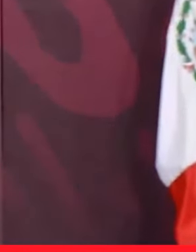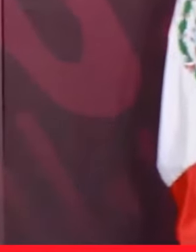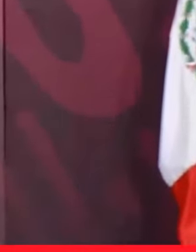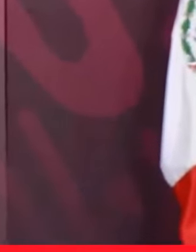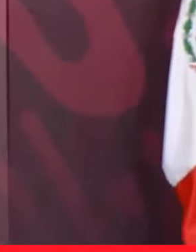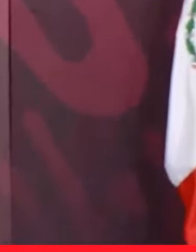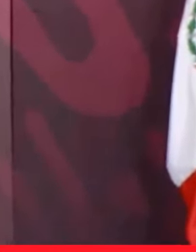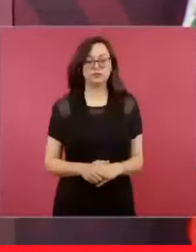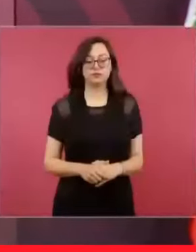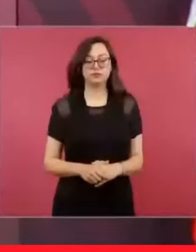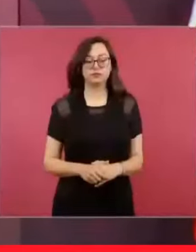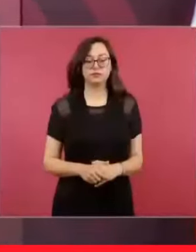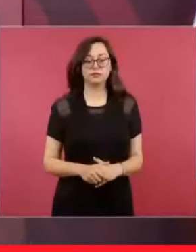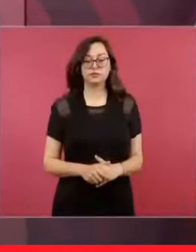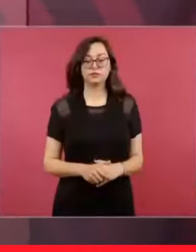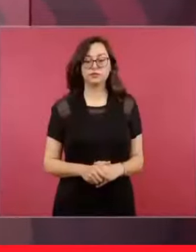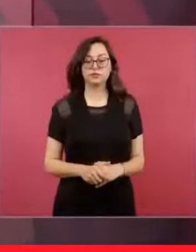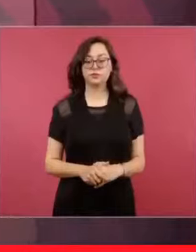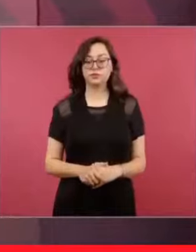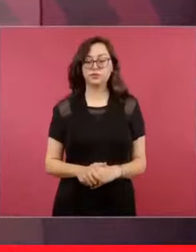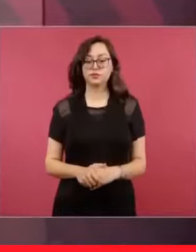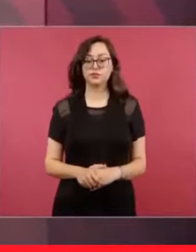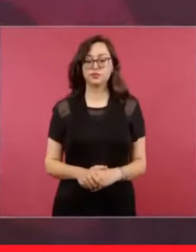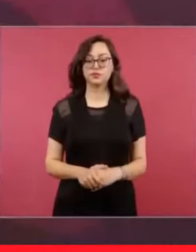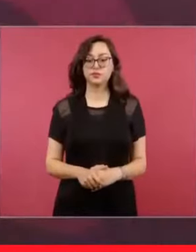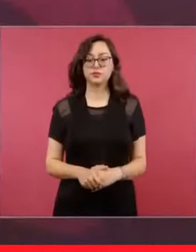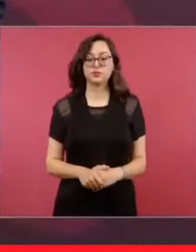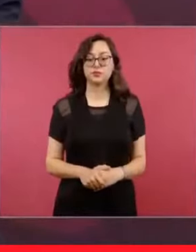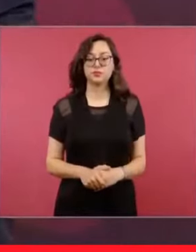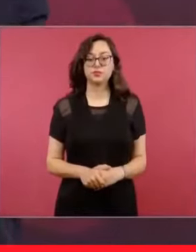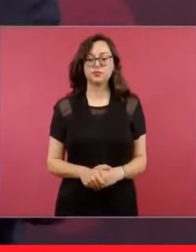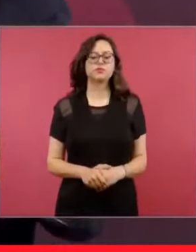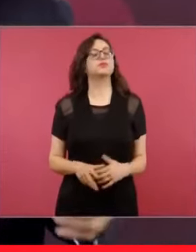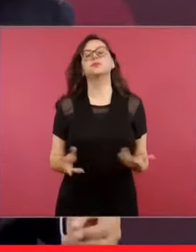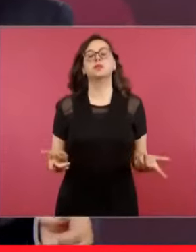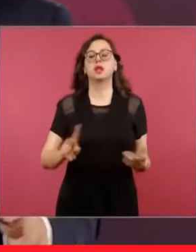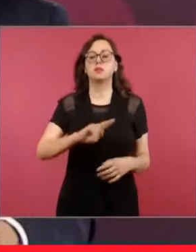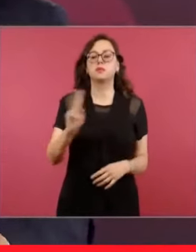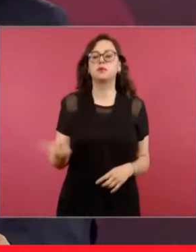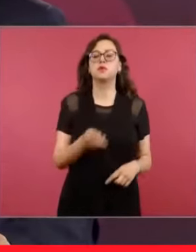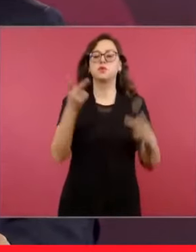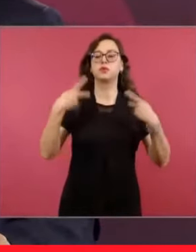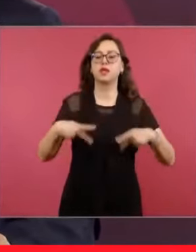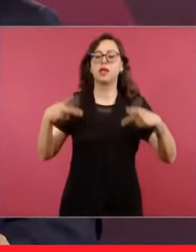nacional pregúntenle a la gente sobre la hora